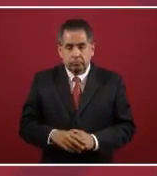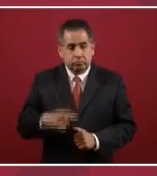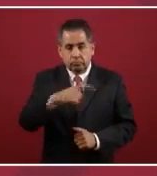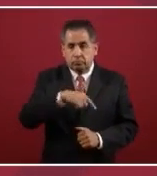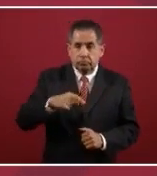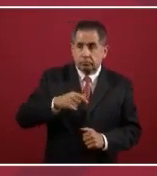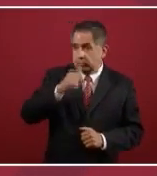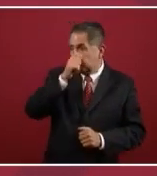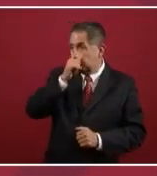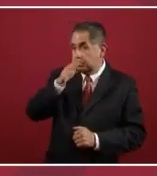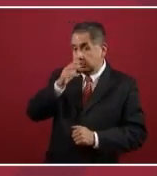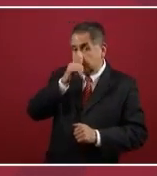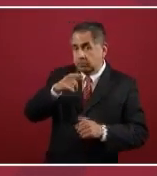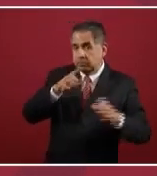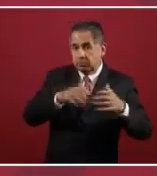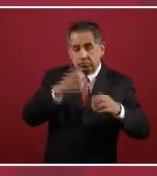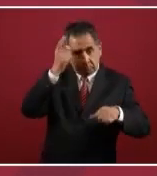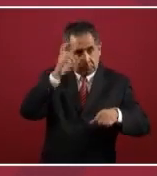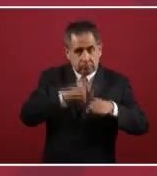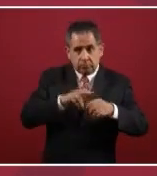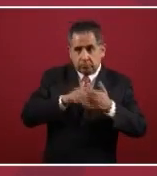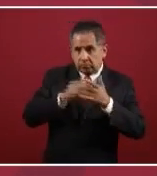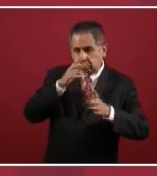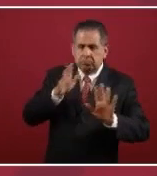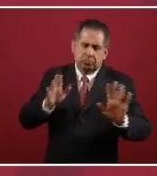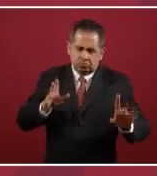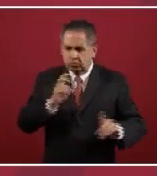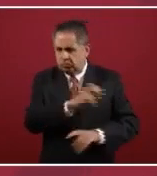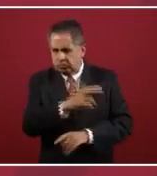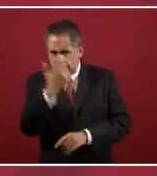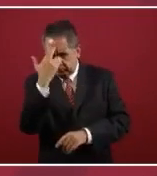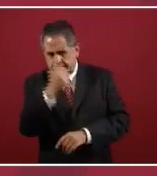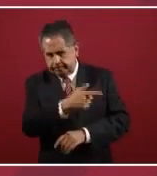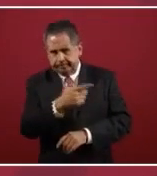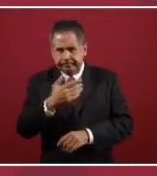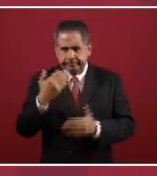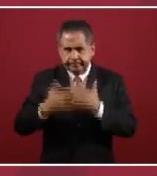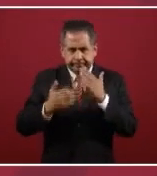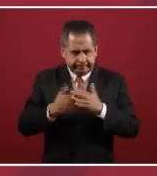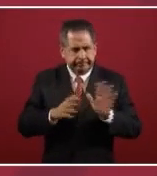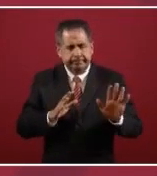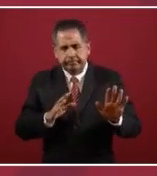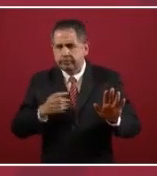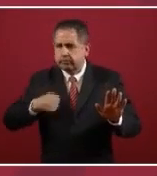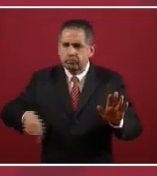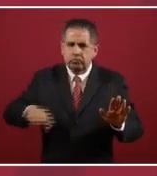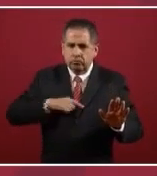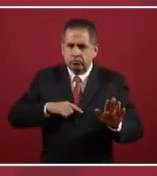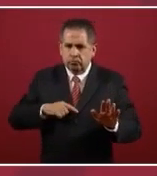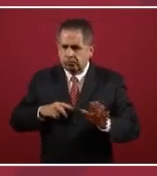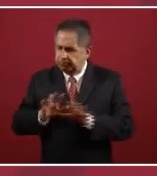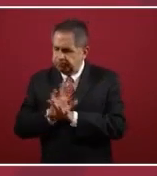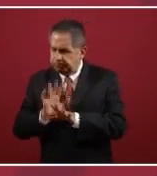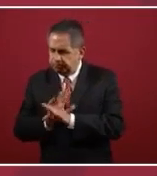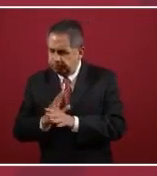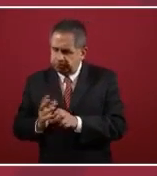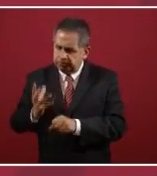Reclamaron los rectores con razón y nosotros corregimos